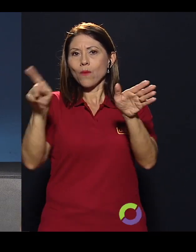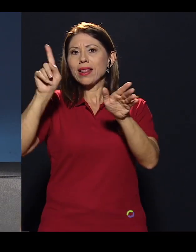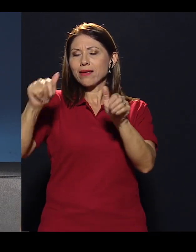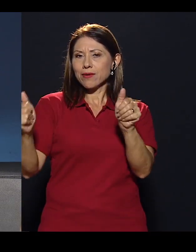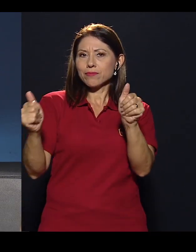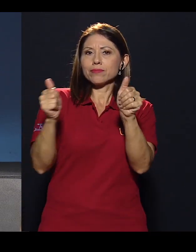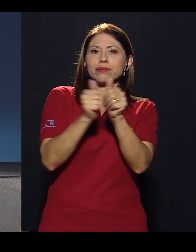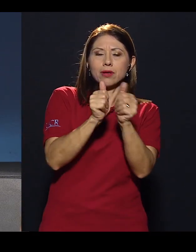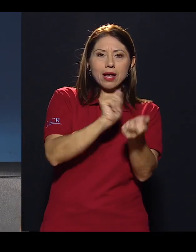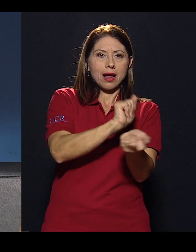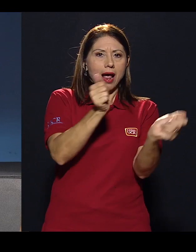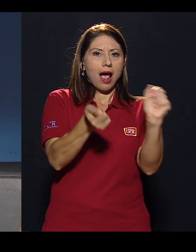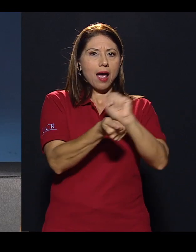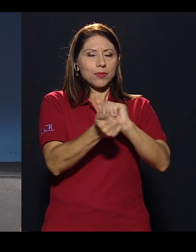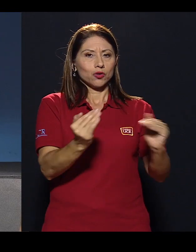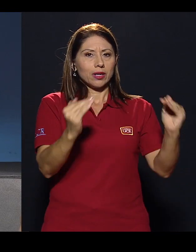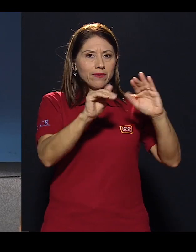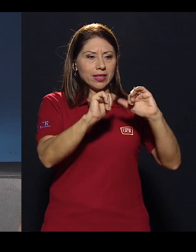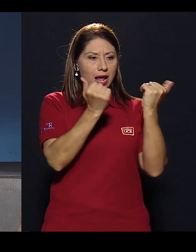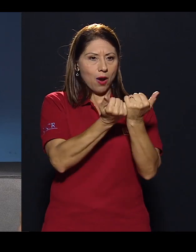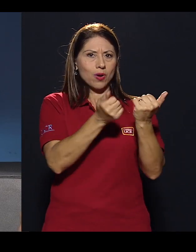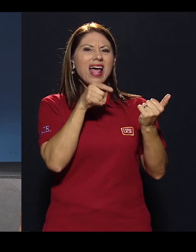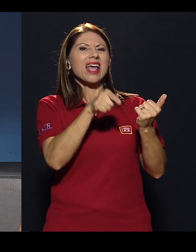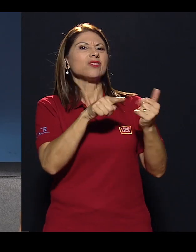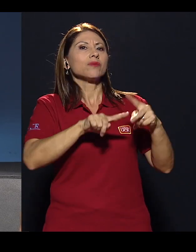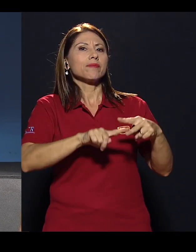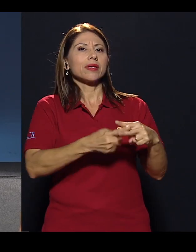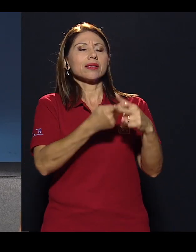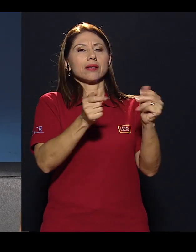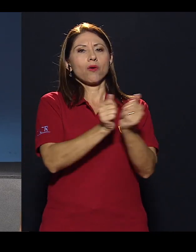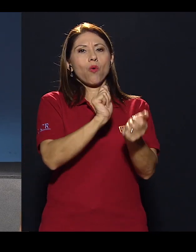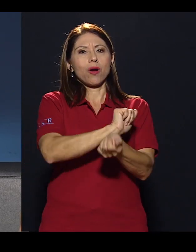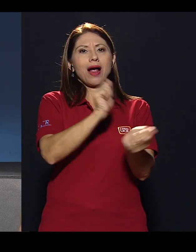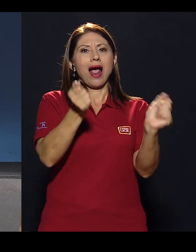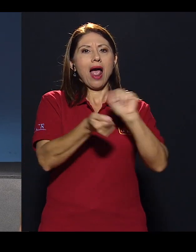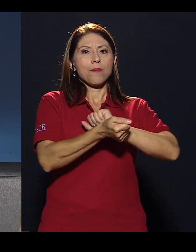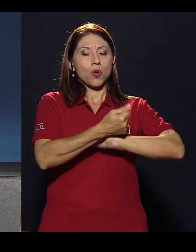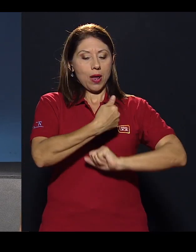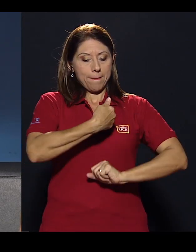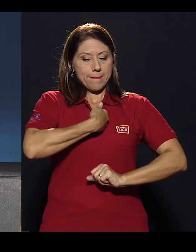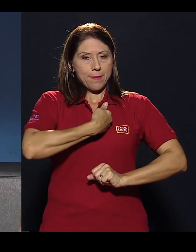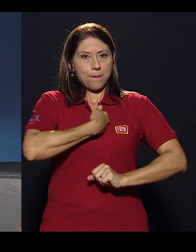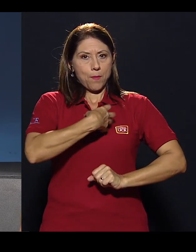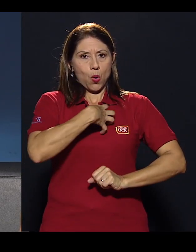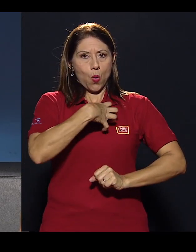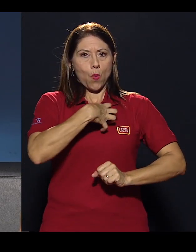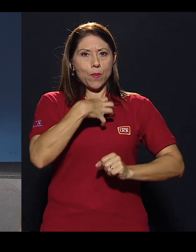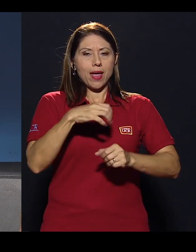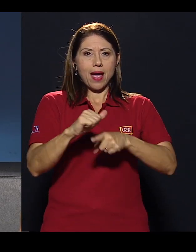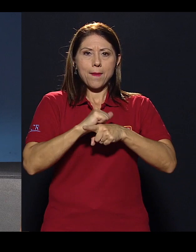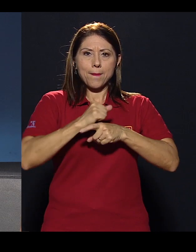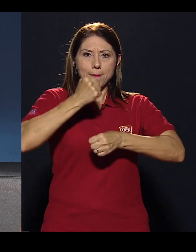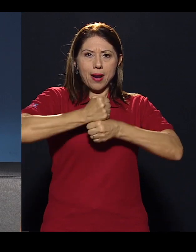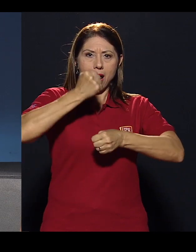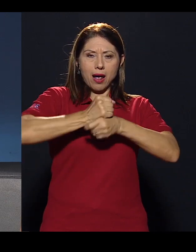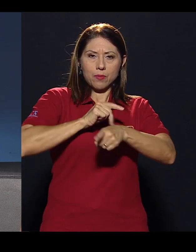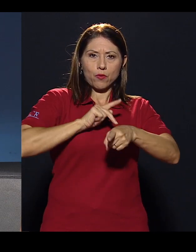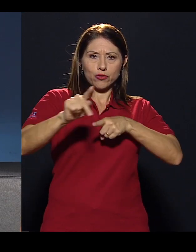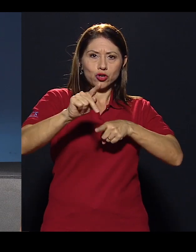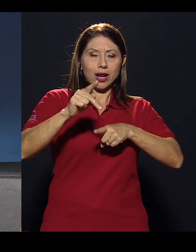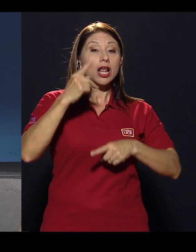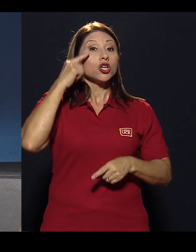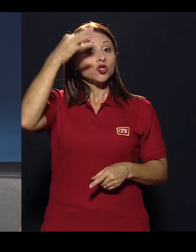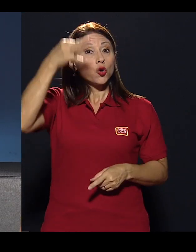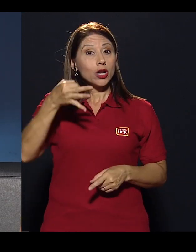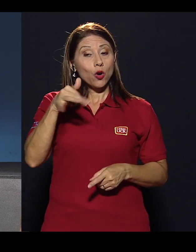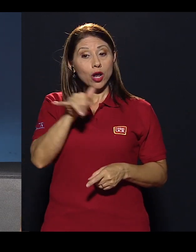cambios a nivel de aula, y ese cambio a nivel de aula empieza también por un cambio en mi propia práctica profesional. Yo creo que